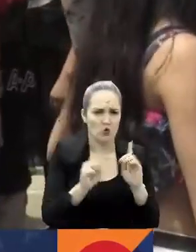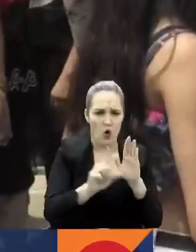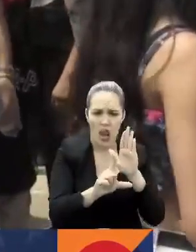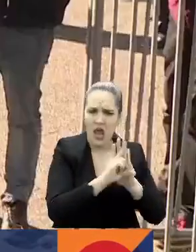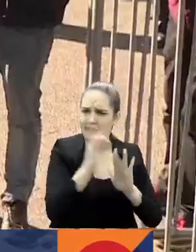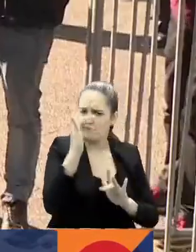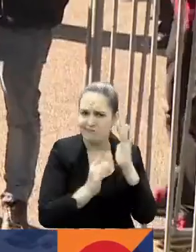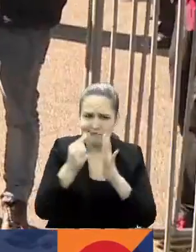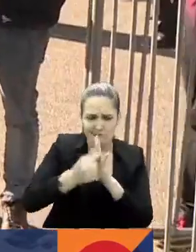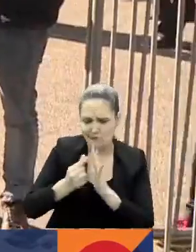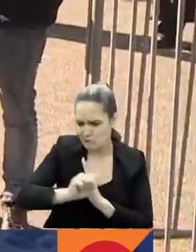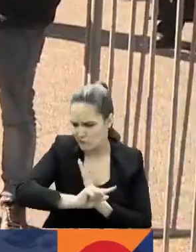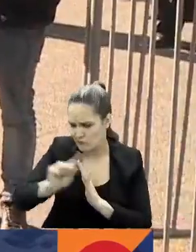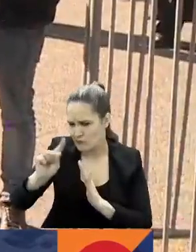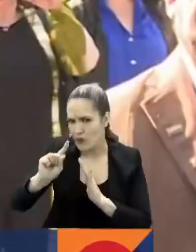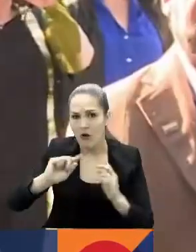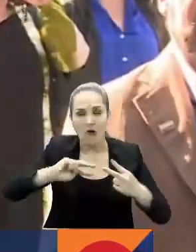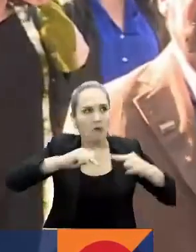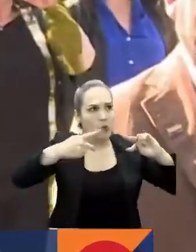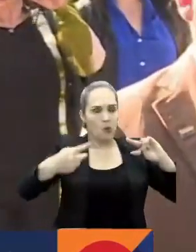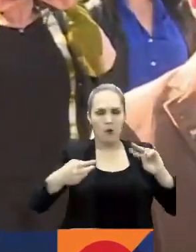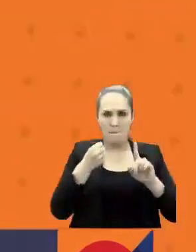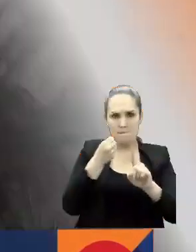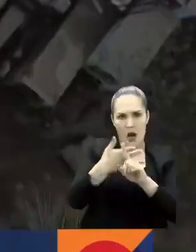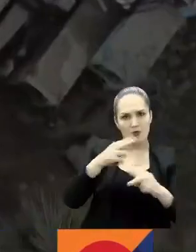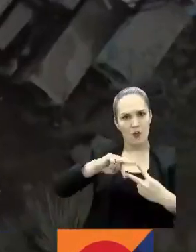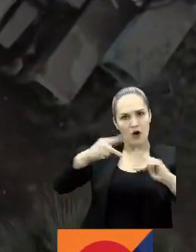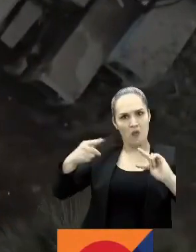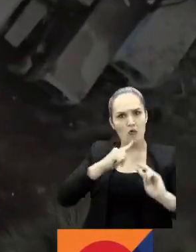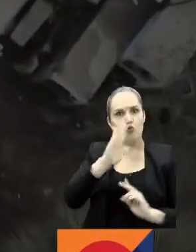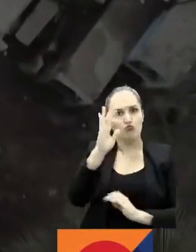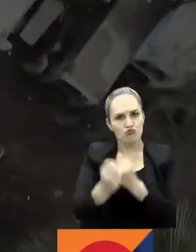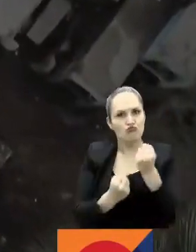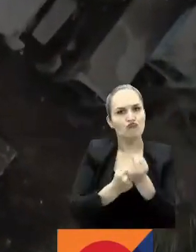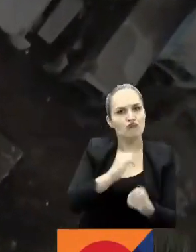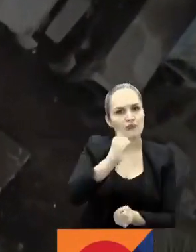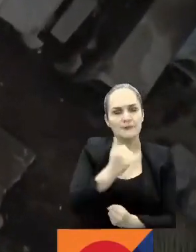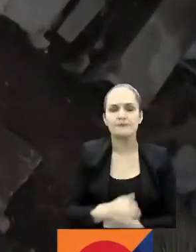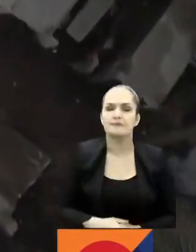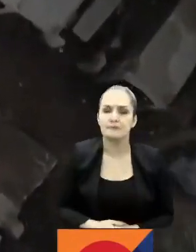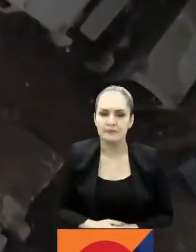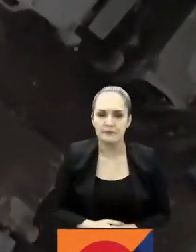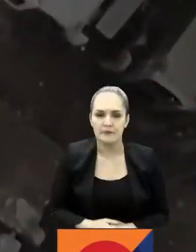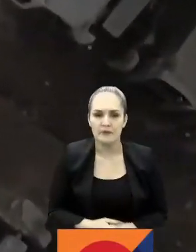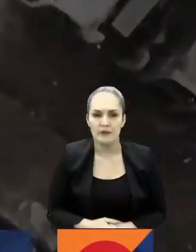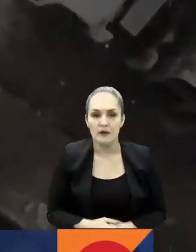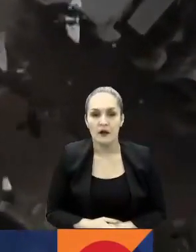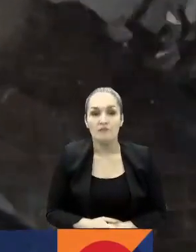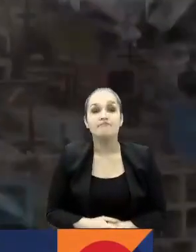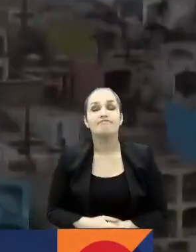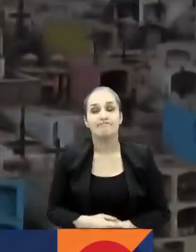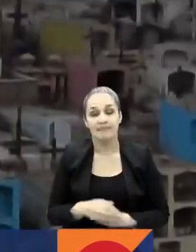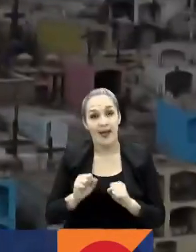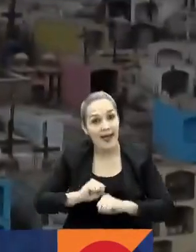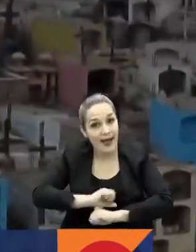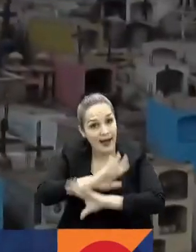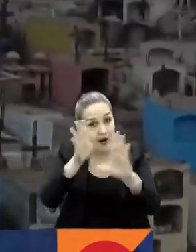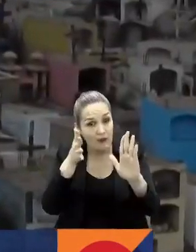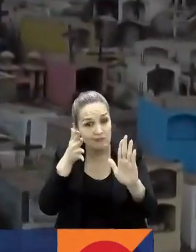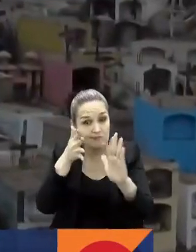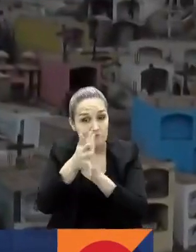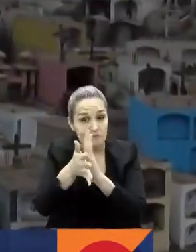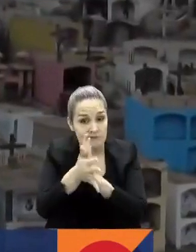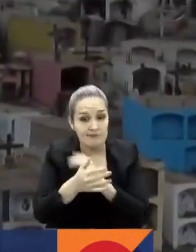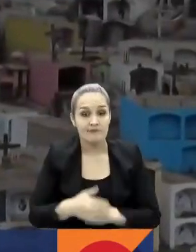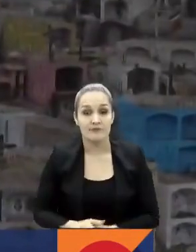el tema y de ahí el impacto por su anuncio. Las cuentas claras. El ajuste en la interpretación de datos